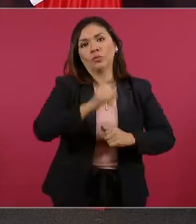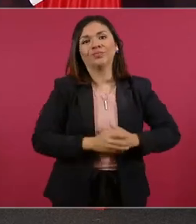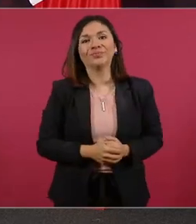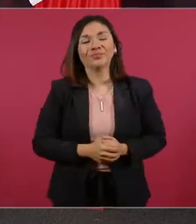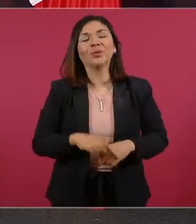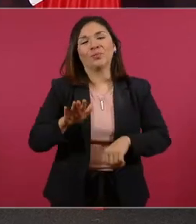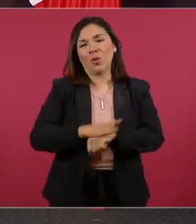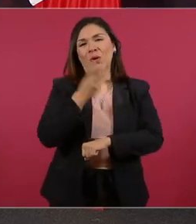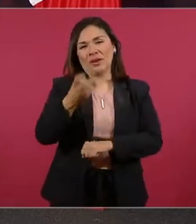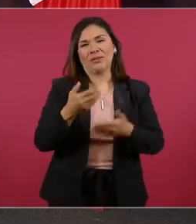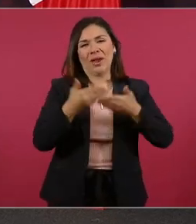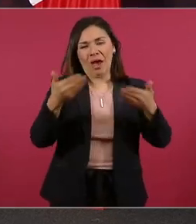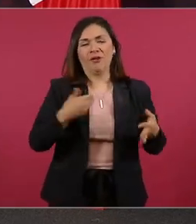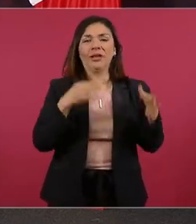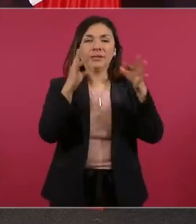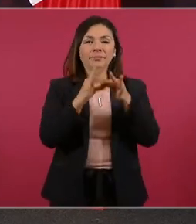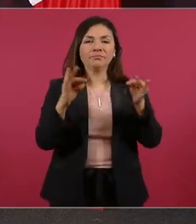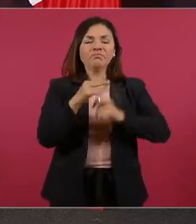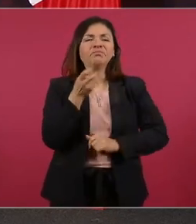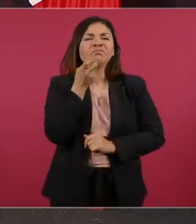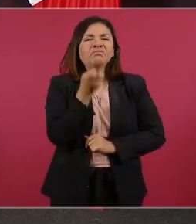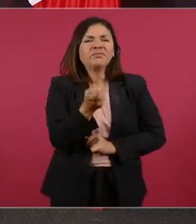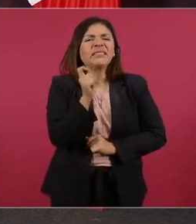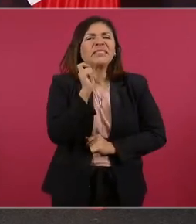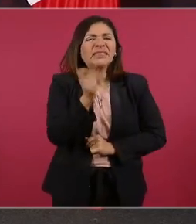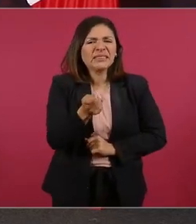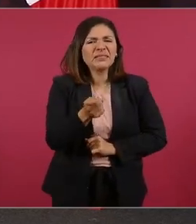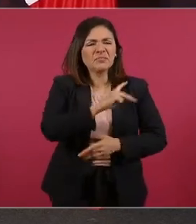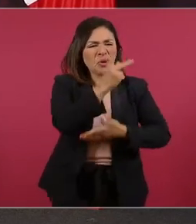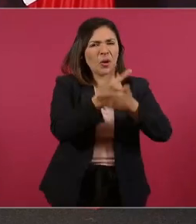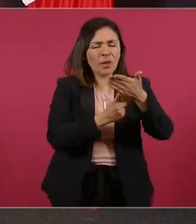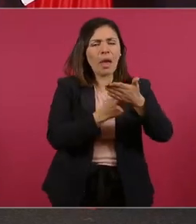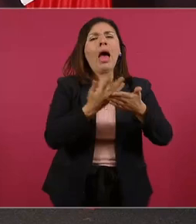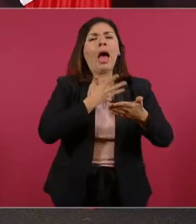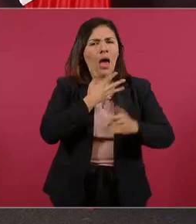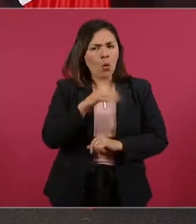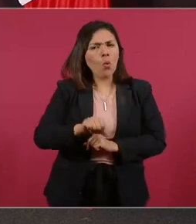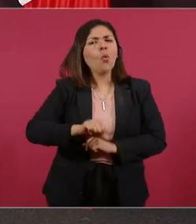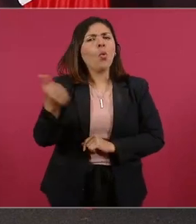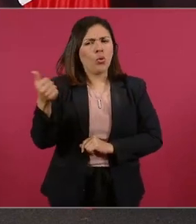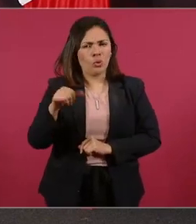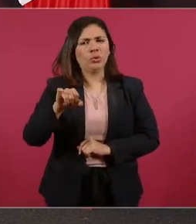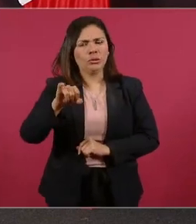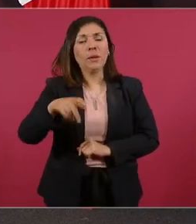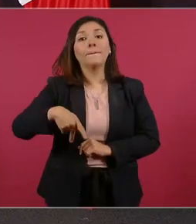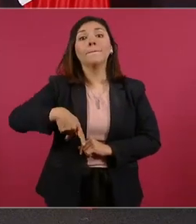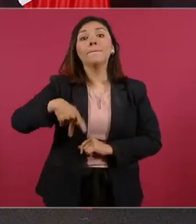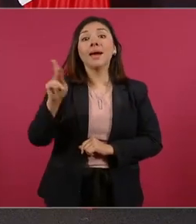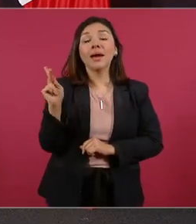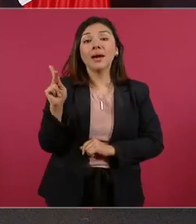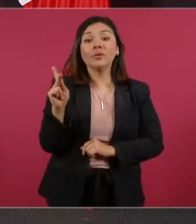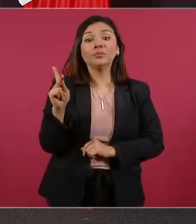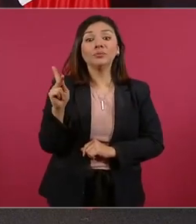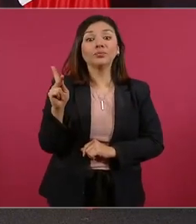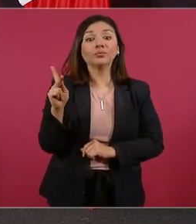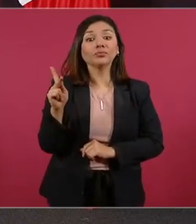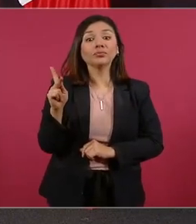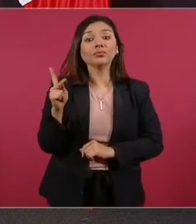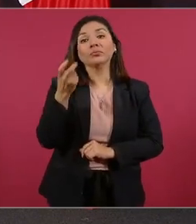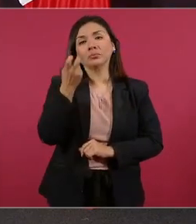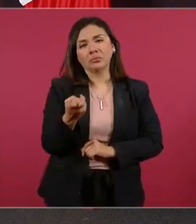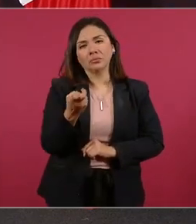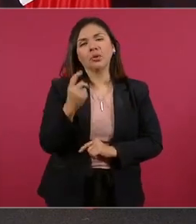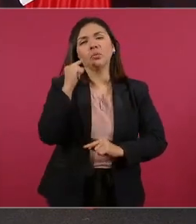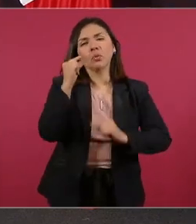a explicar ahora en qué consisten estos apoyos. Hay otros, pero los vamos a ir